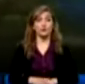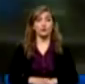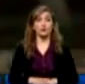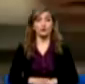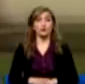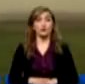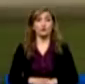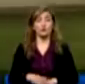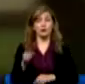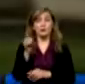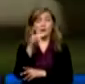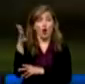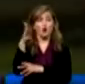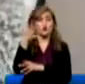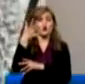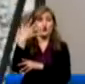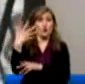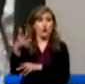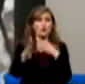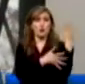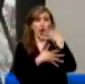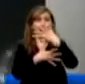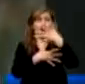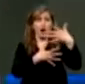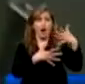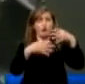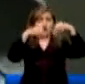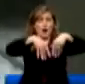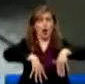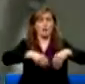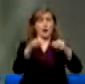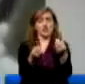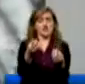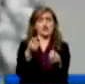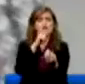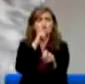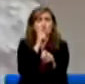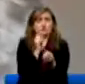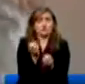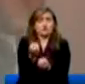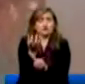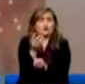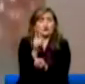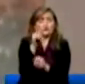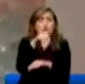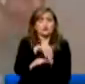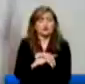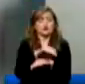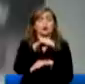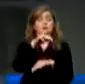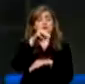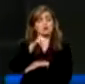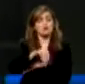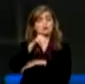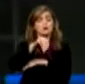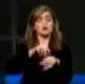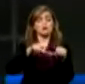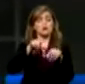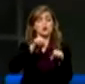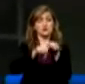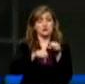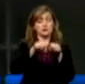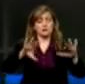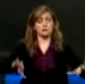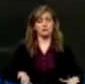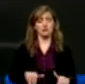Este fue el vendaval que, acompañado de un aguacero con granizo, afectó la tarde de este martes el sector del Valle de los Chillos, sobre